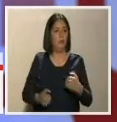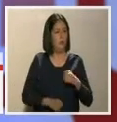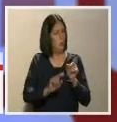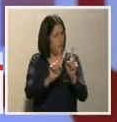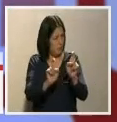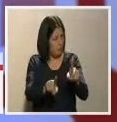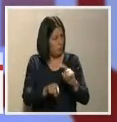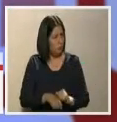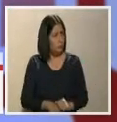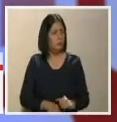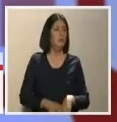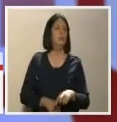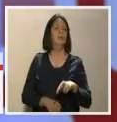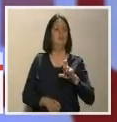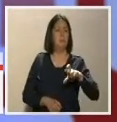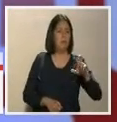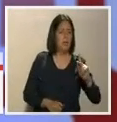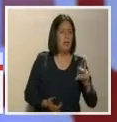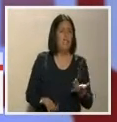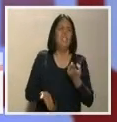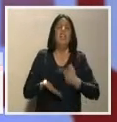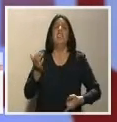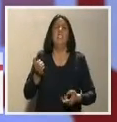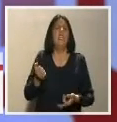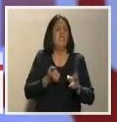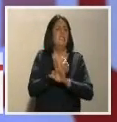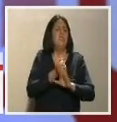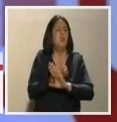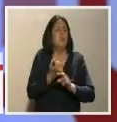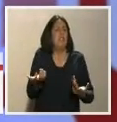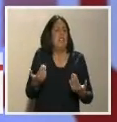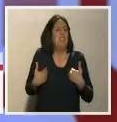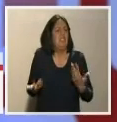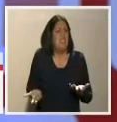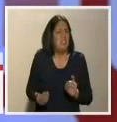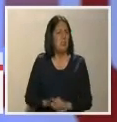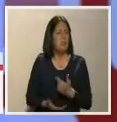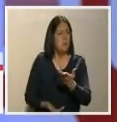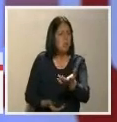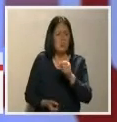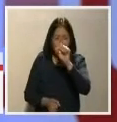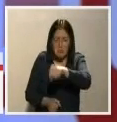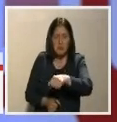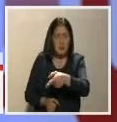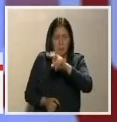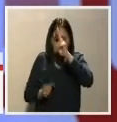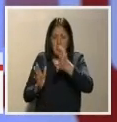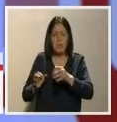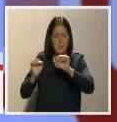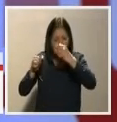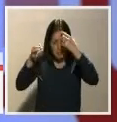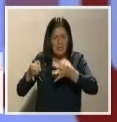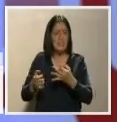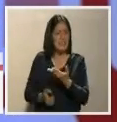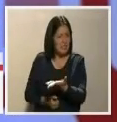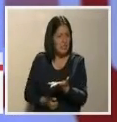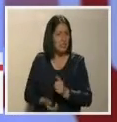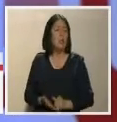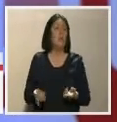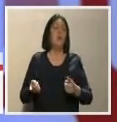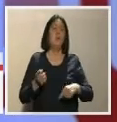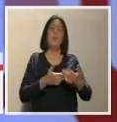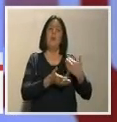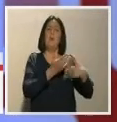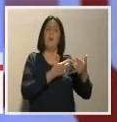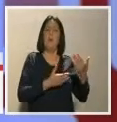pregunto, señor Kuczynski, ¿qué garantía tenemos los peruanos que usted va a tomar estas decisiones si